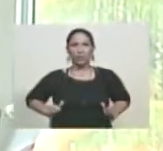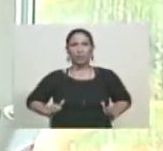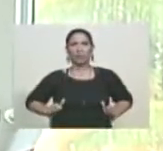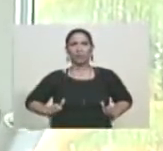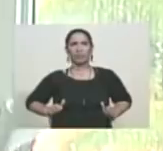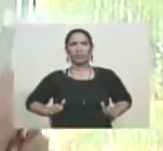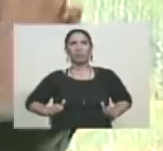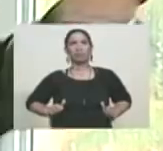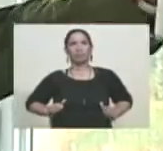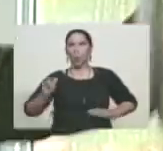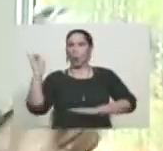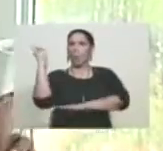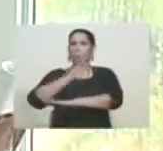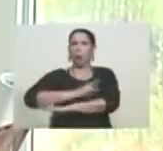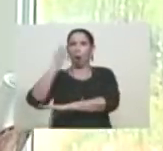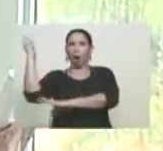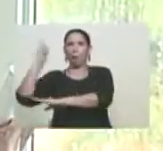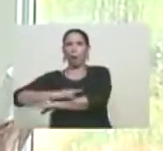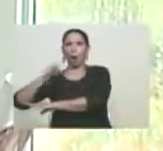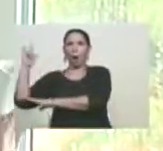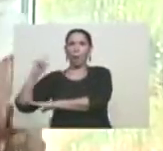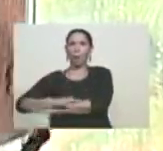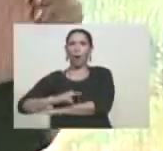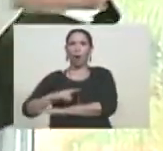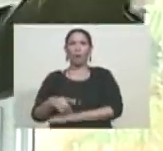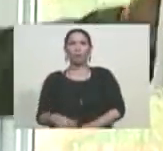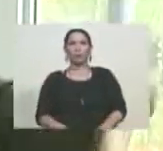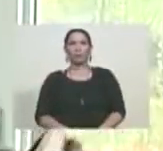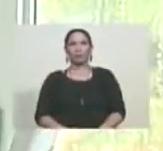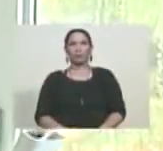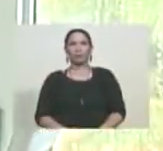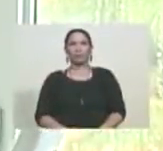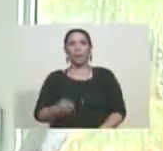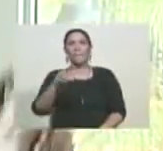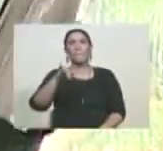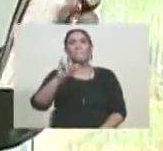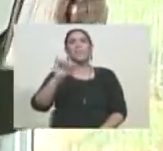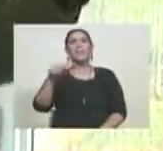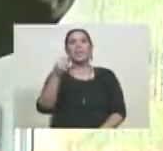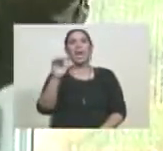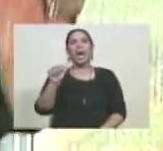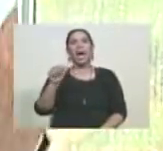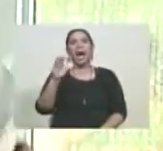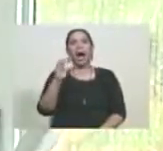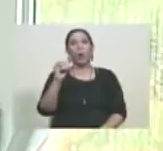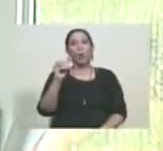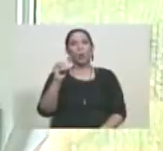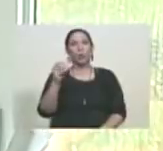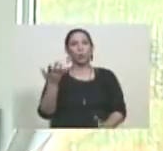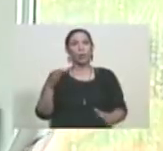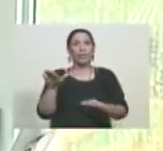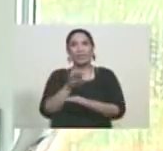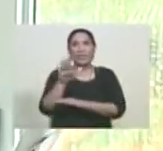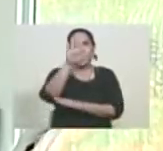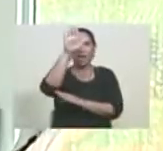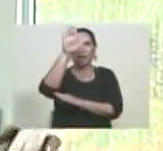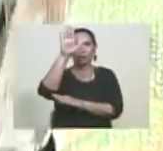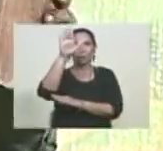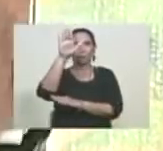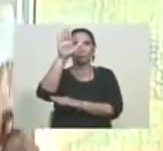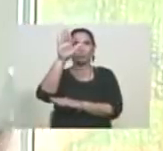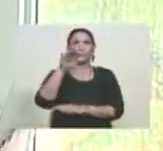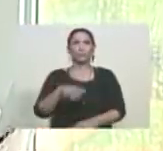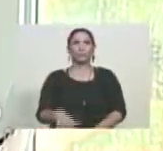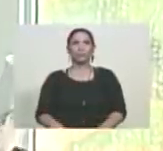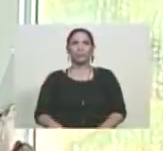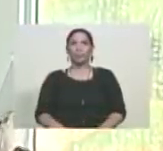deforestación masiva de árboles como Samane, árboles como Mijao, porque eso es un cerro. Toda la